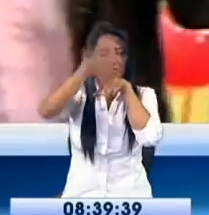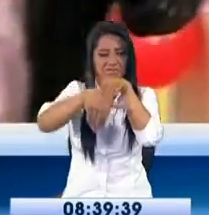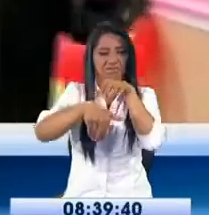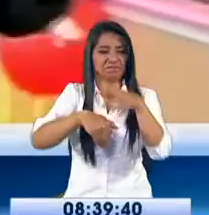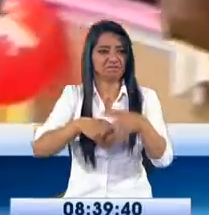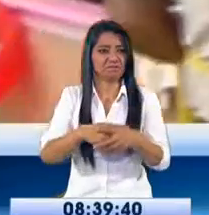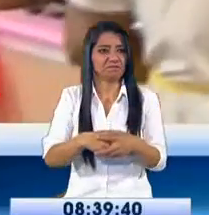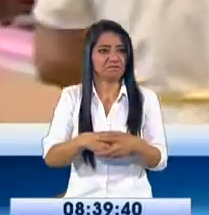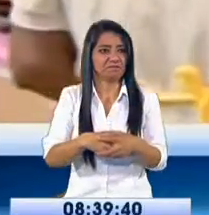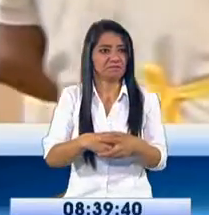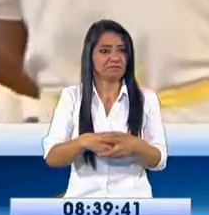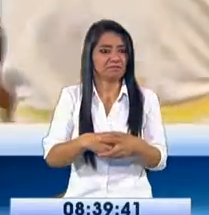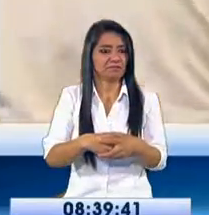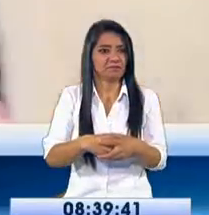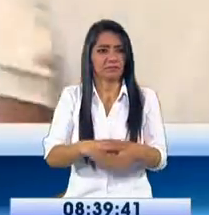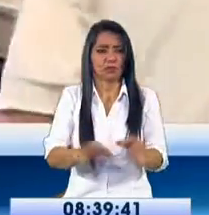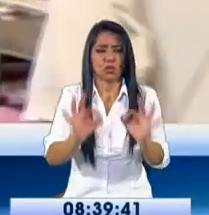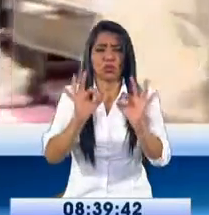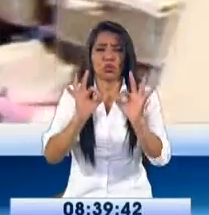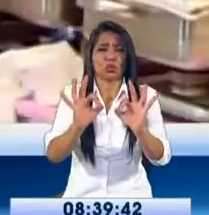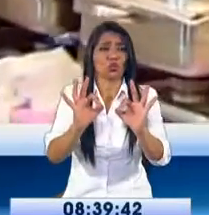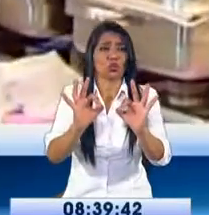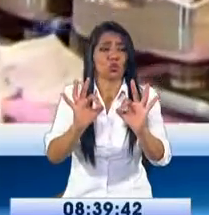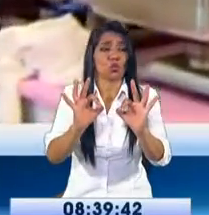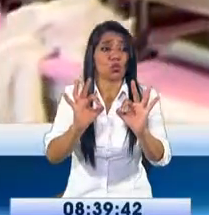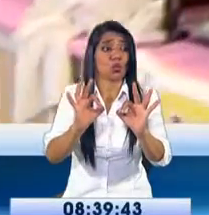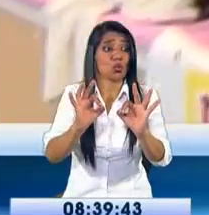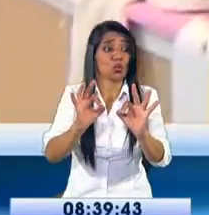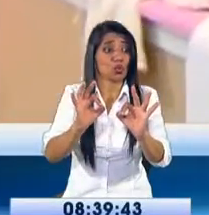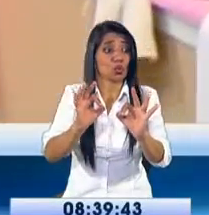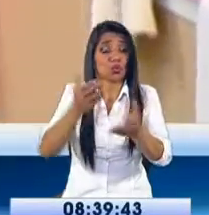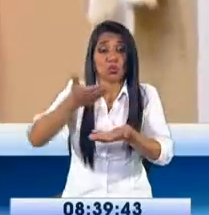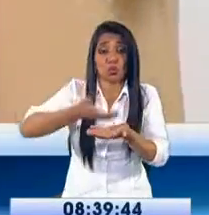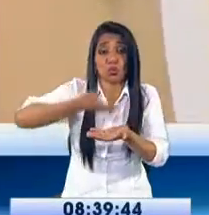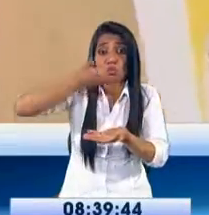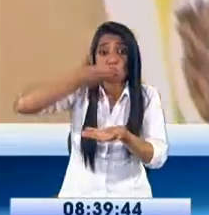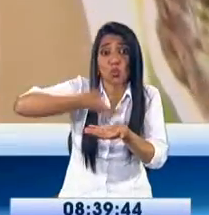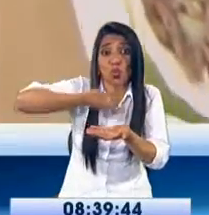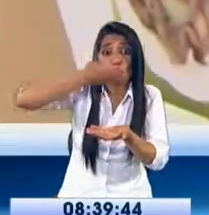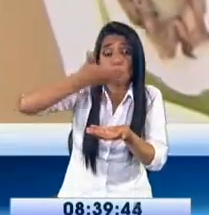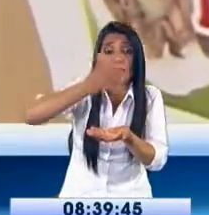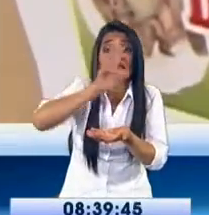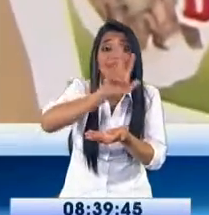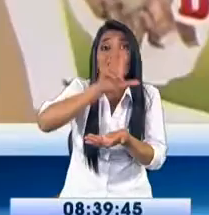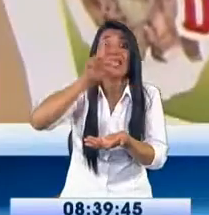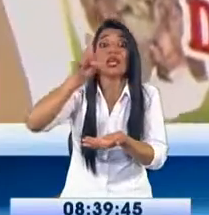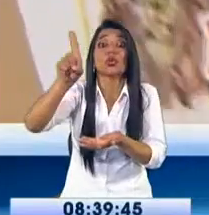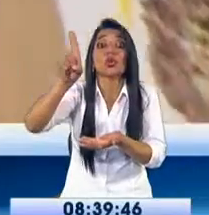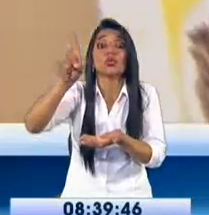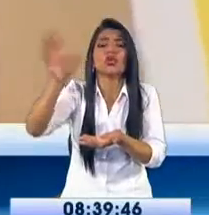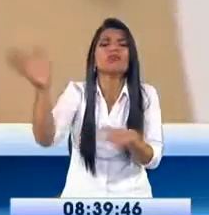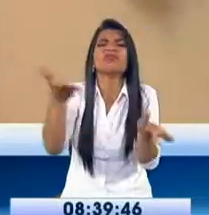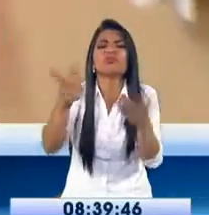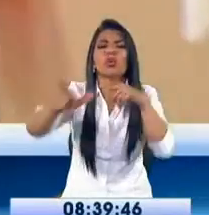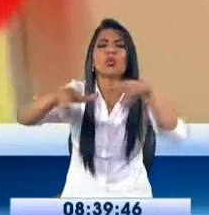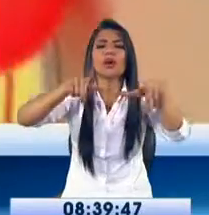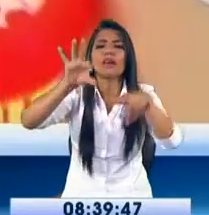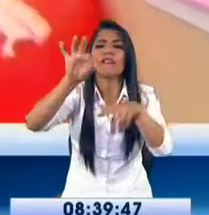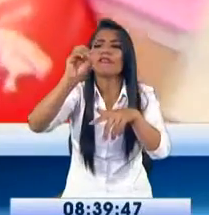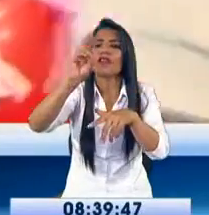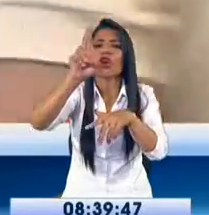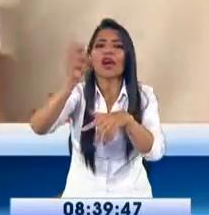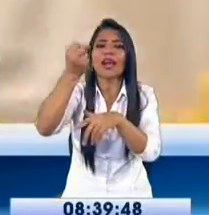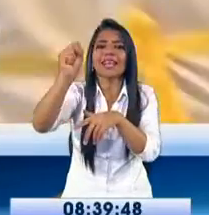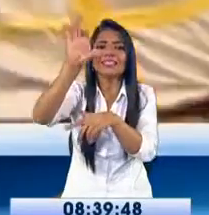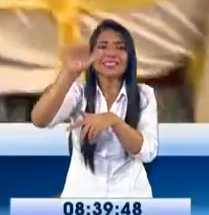esta la que es los auténticos los auténticos caldos de las 31 de la forestal imagínense una